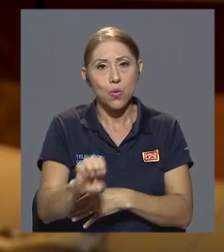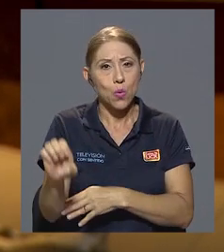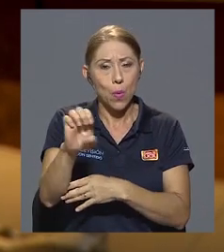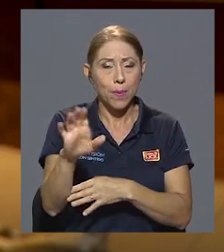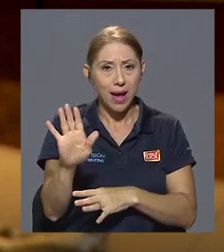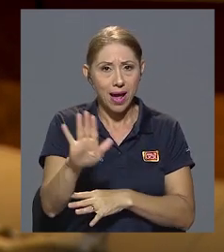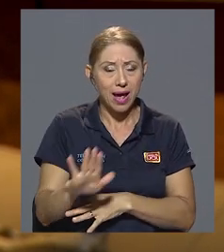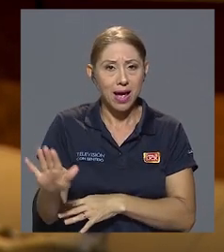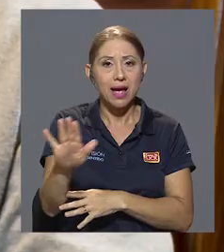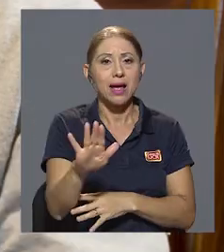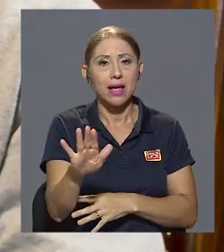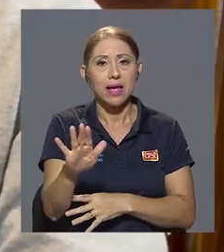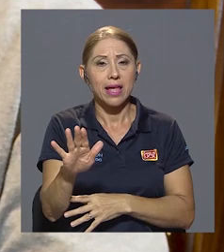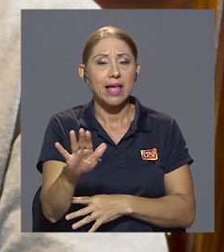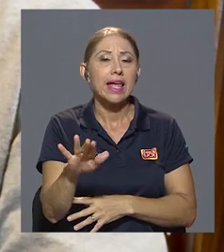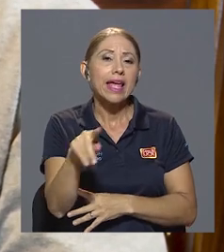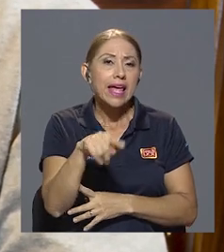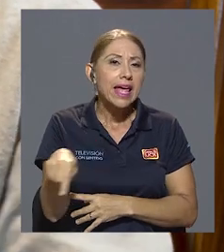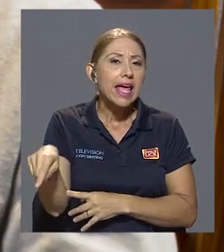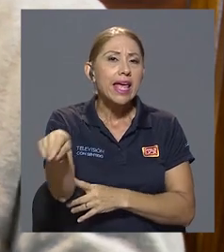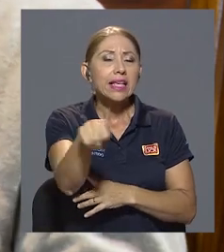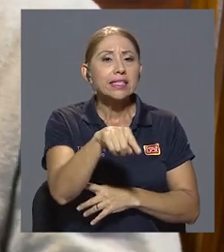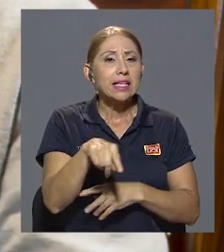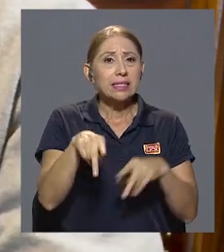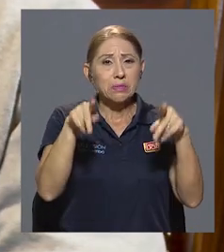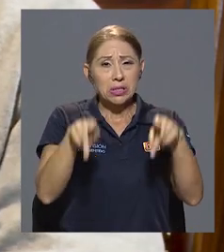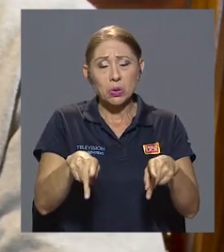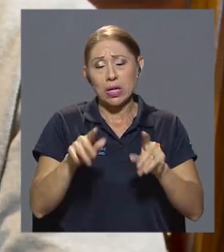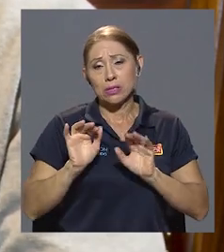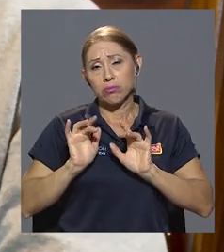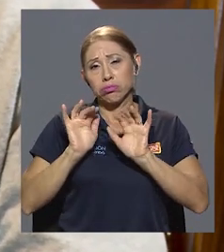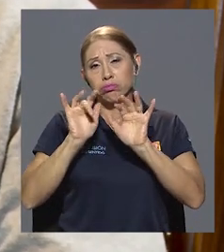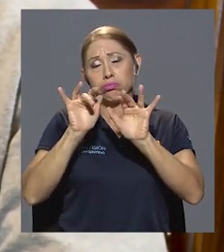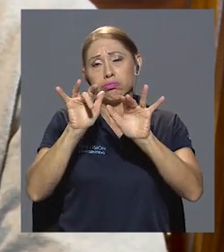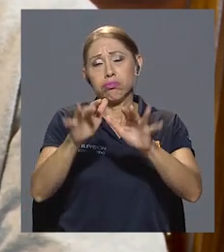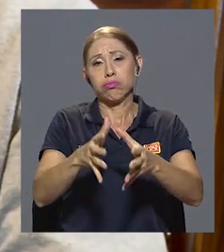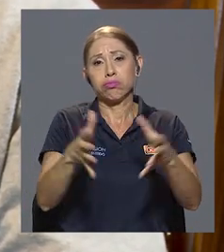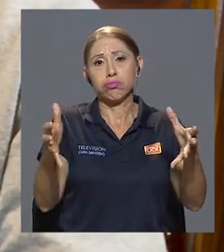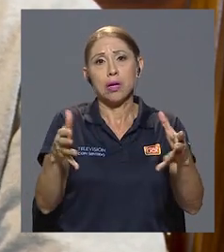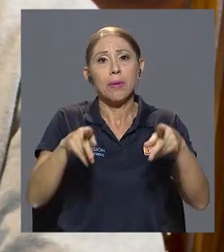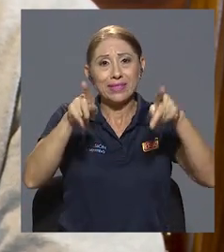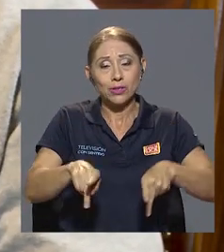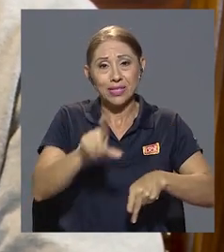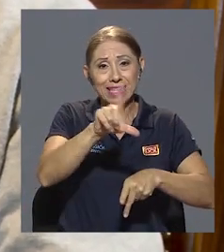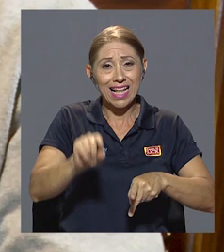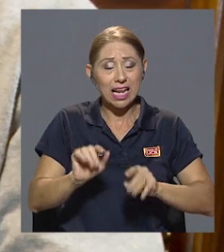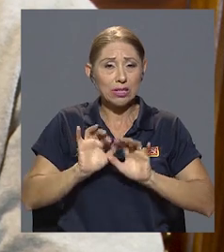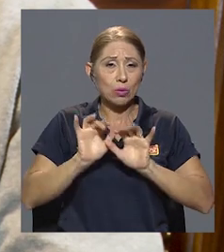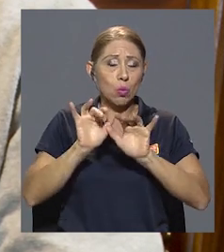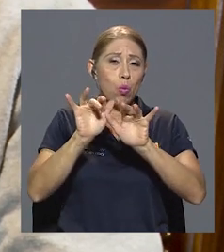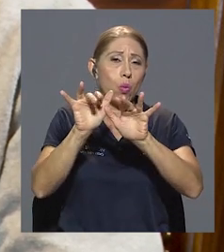en esos grandes es grandes movimientos humanos el emigración italiana fue